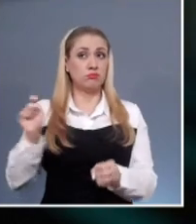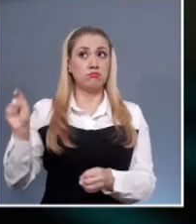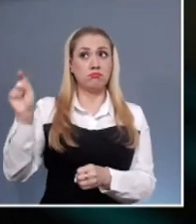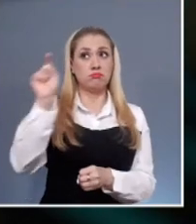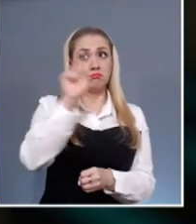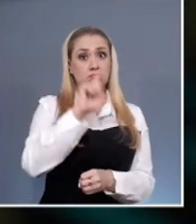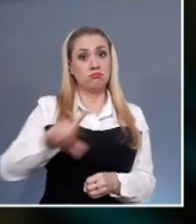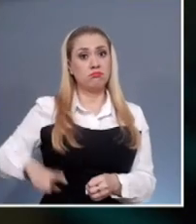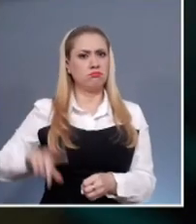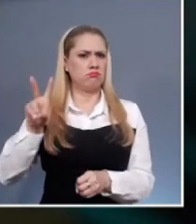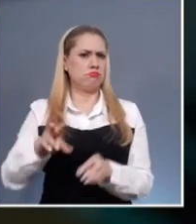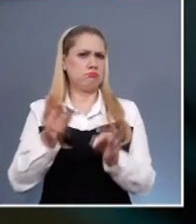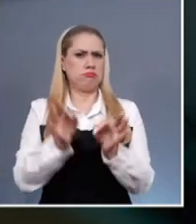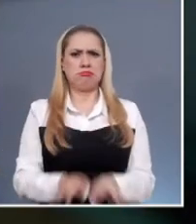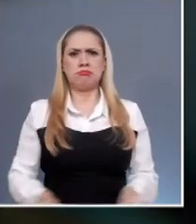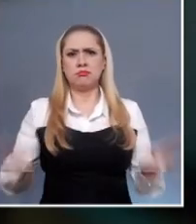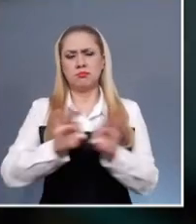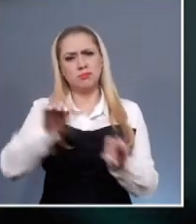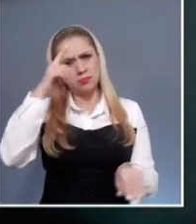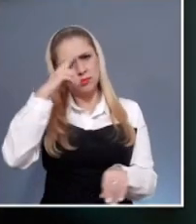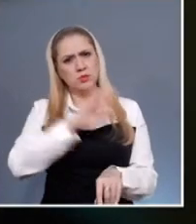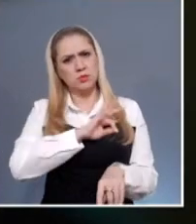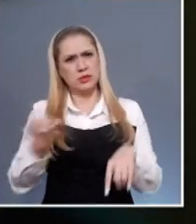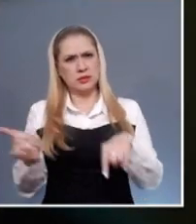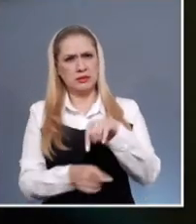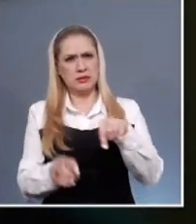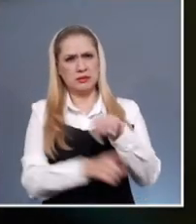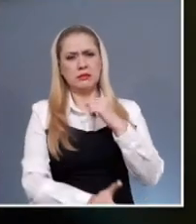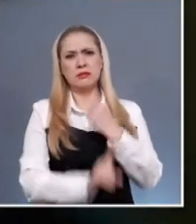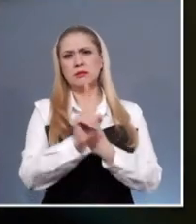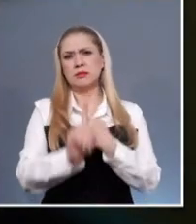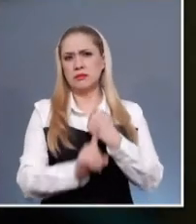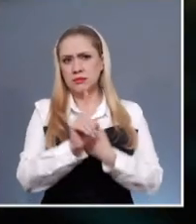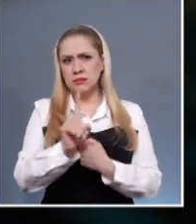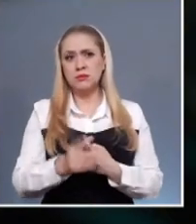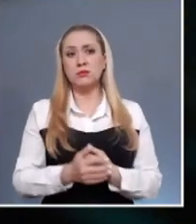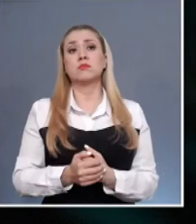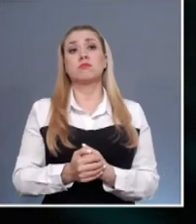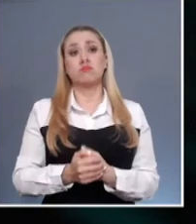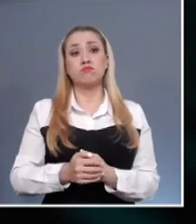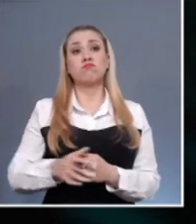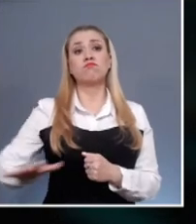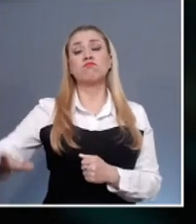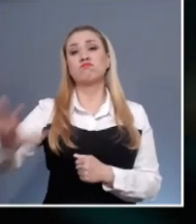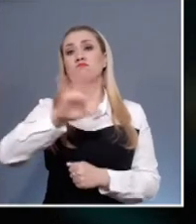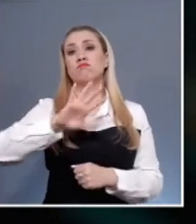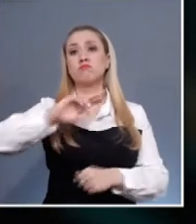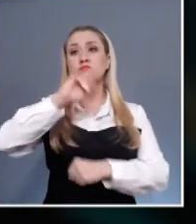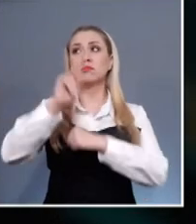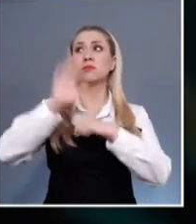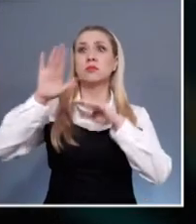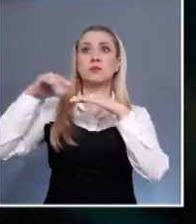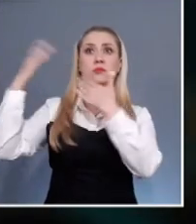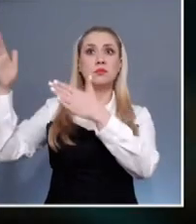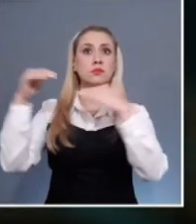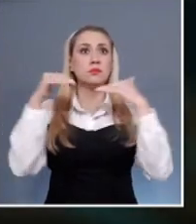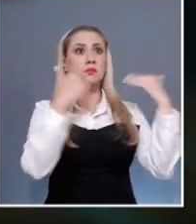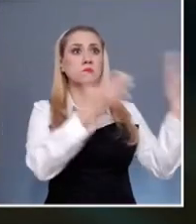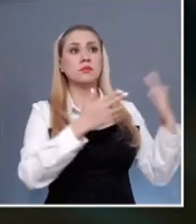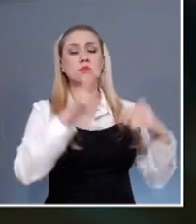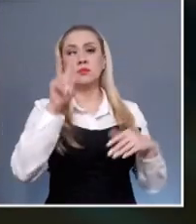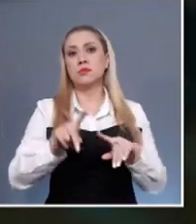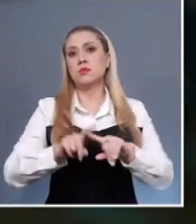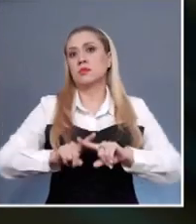para perseguir esos delitos. El crimen organizado transnacional tiene un impacto diferenciado en poblaciones